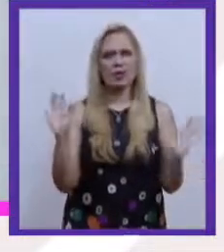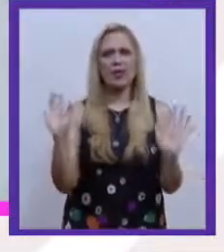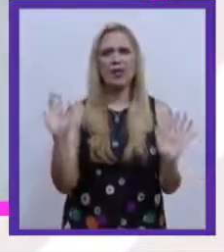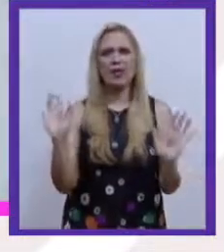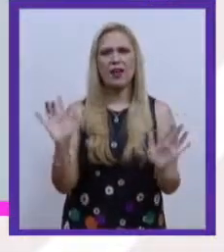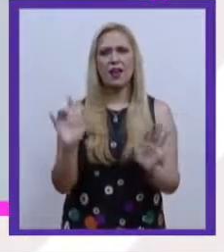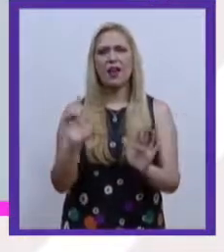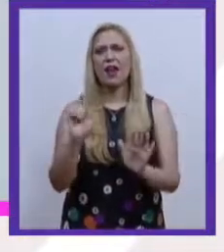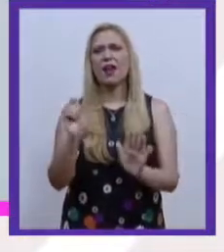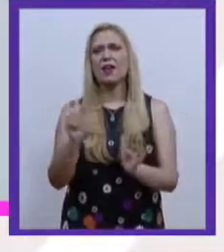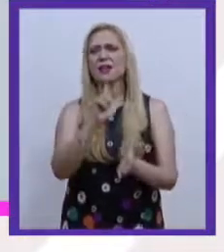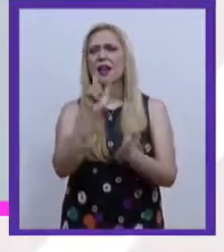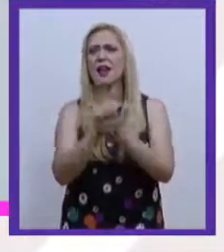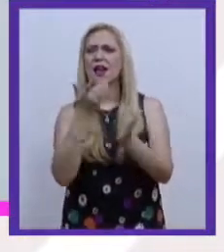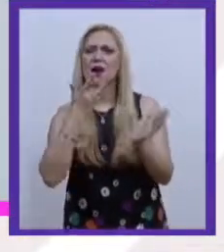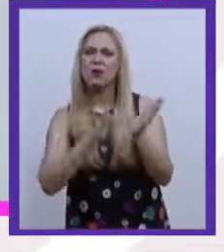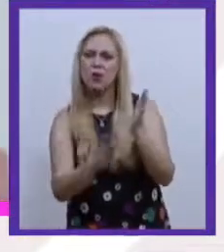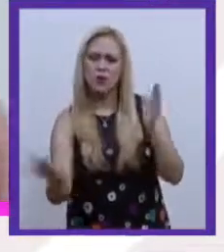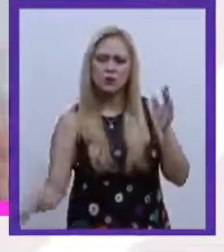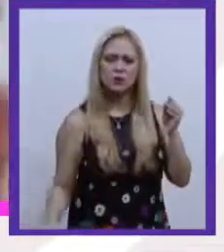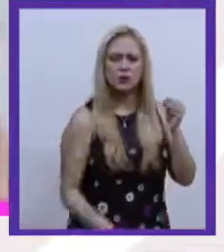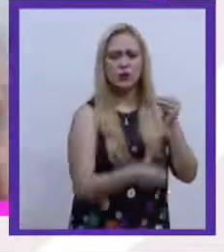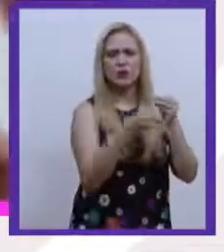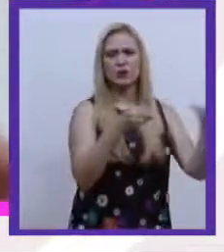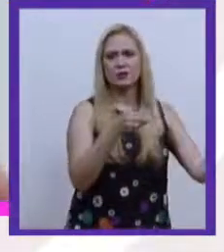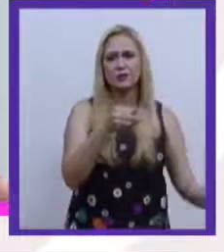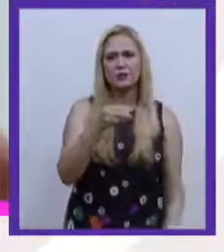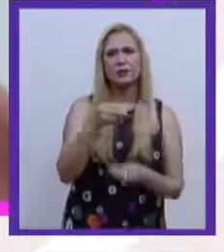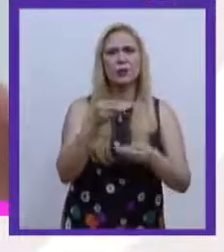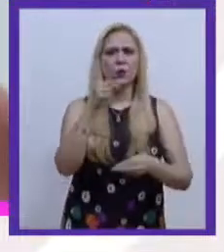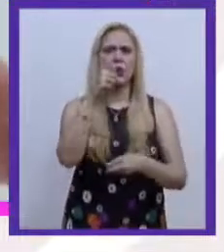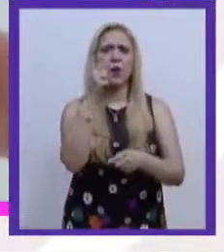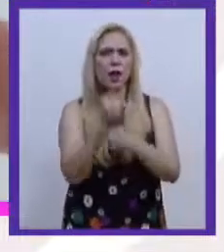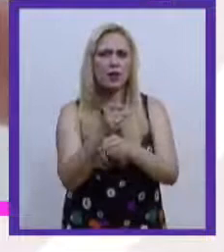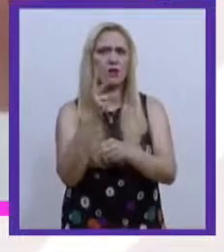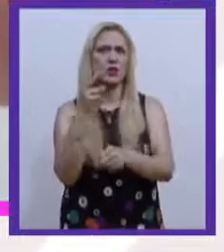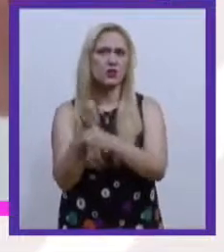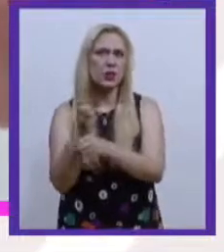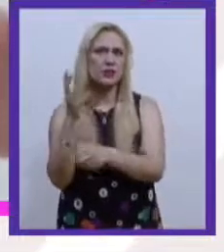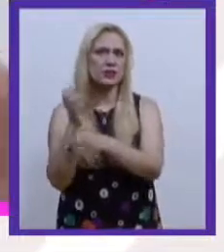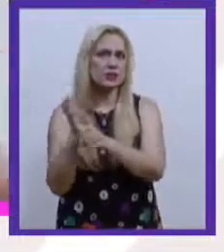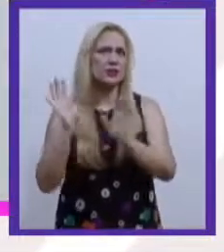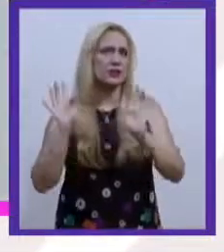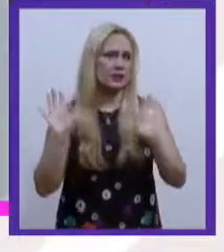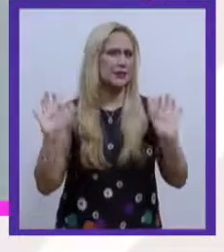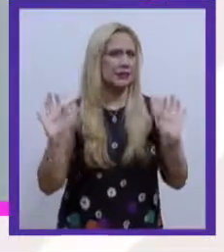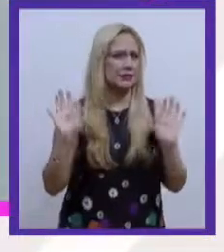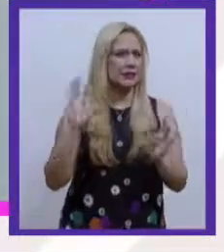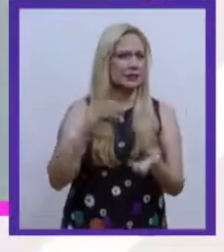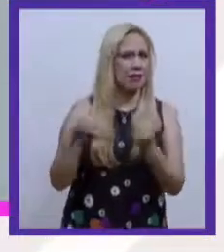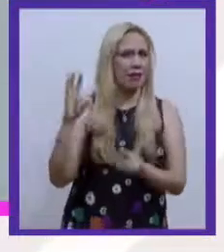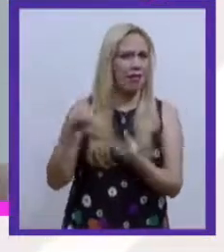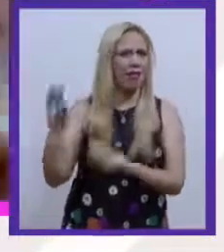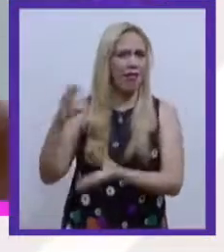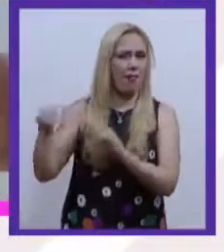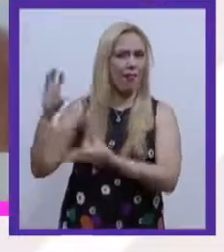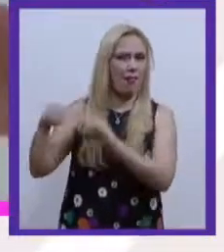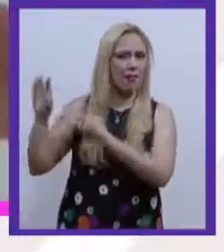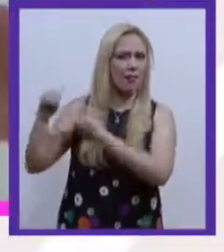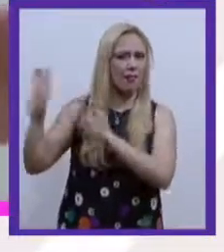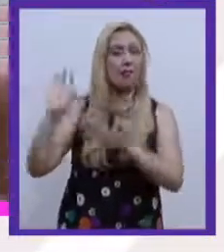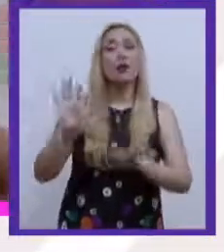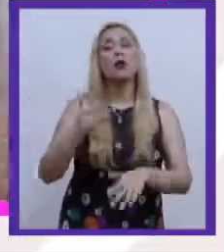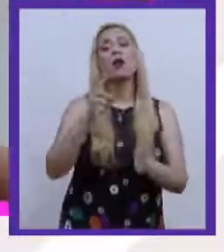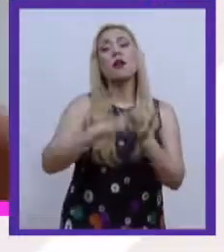transitorios para ir viendo, ¿no? El primer año que hacemos, el segundo, el tercero, el cuarto, el quinto. La reforma laboral, por ejemplo, tiene